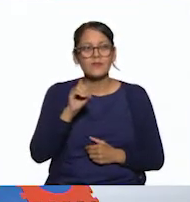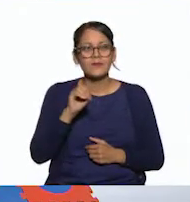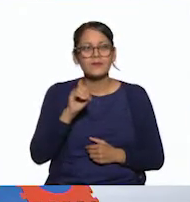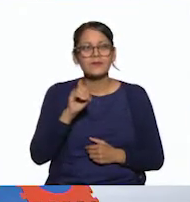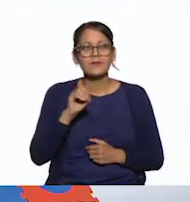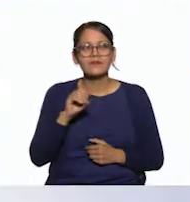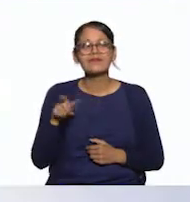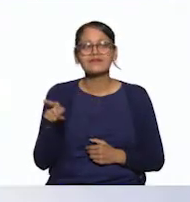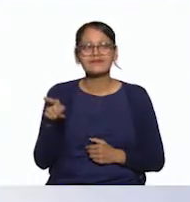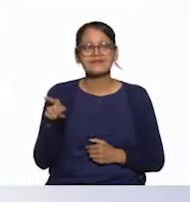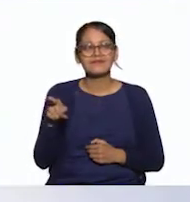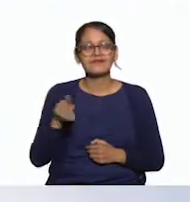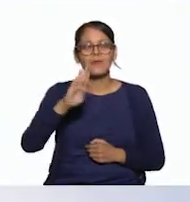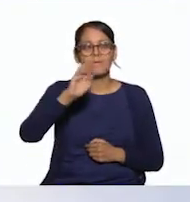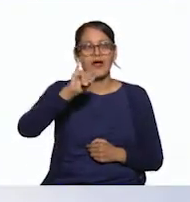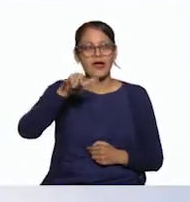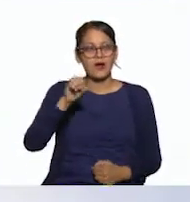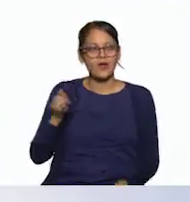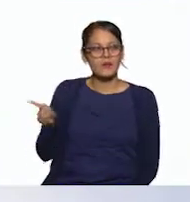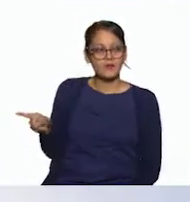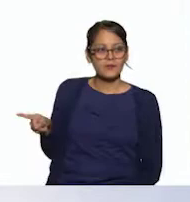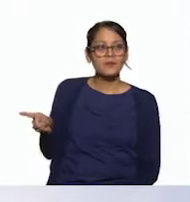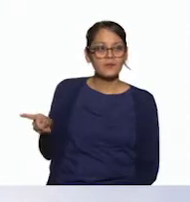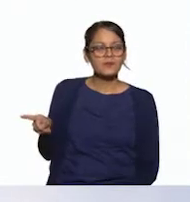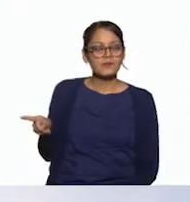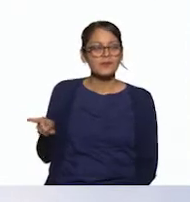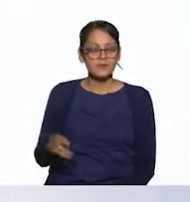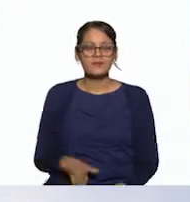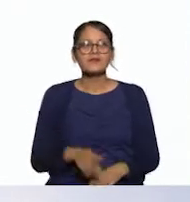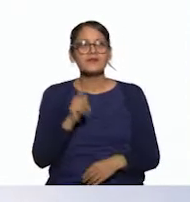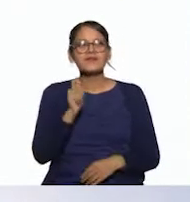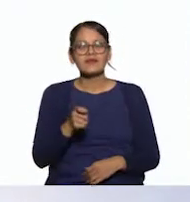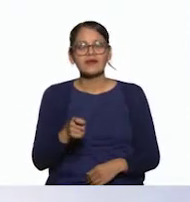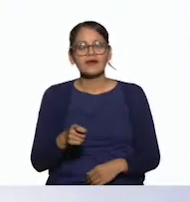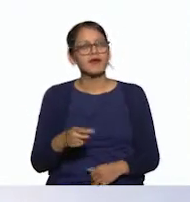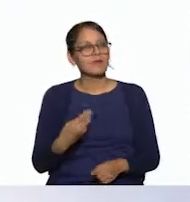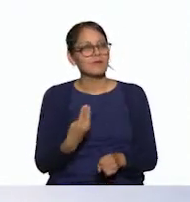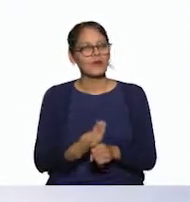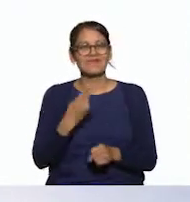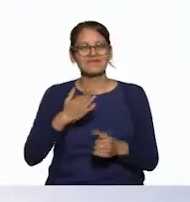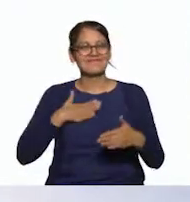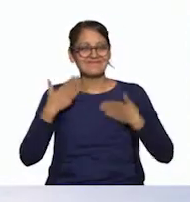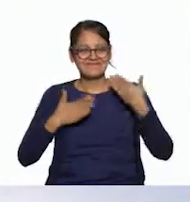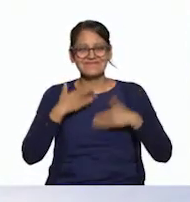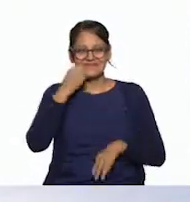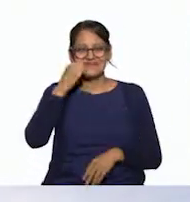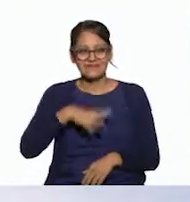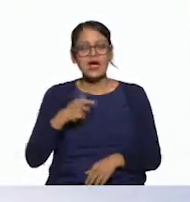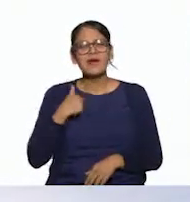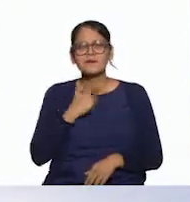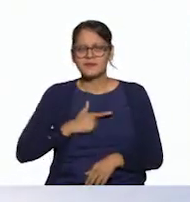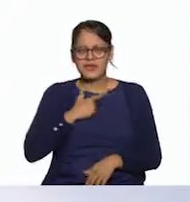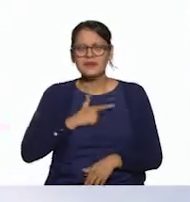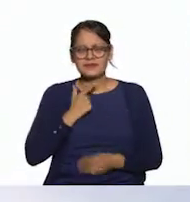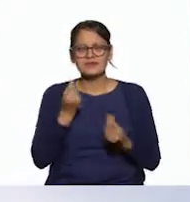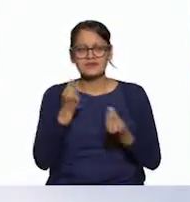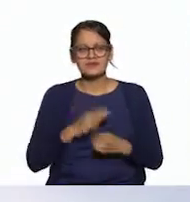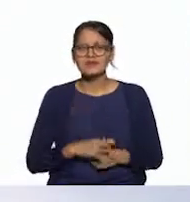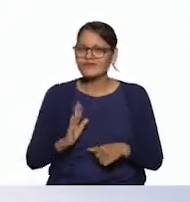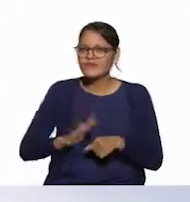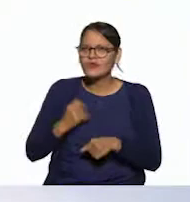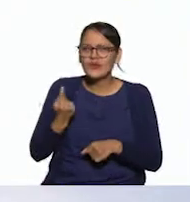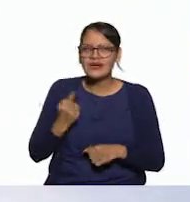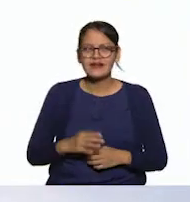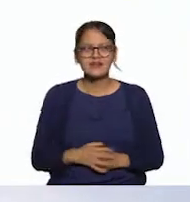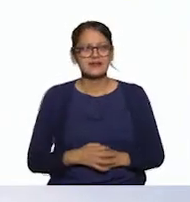nivel bajo. Y ese nivel es muy, muy divertido. Es uno de los que a mí me gusta muchísimo. ¿Ah, sí? ¿Por qué?